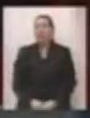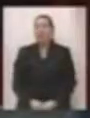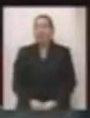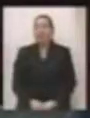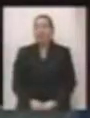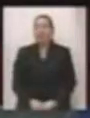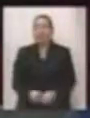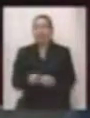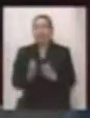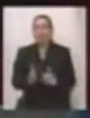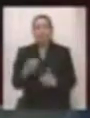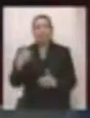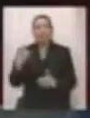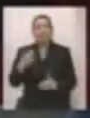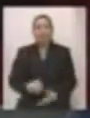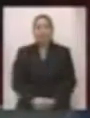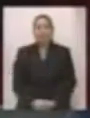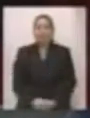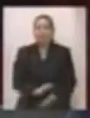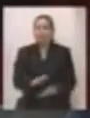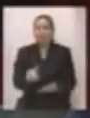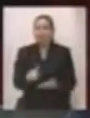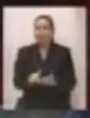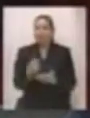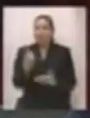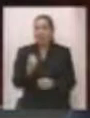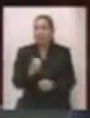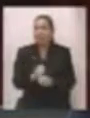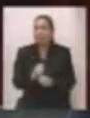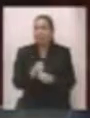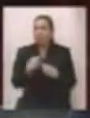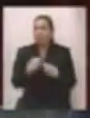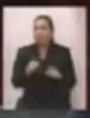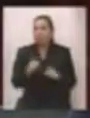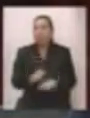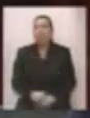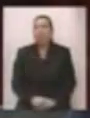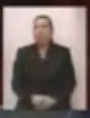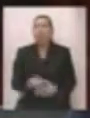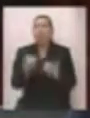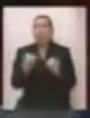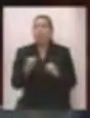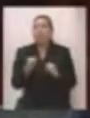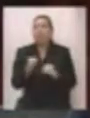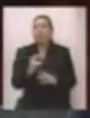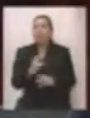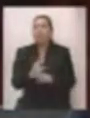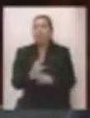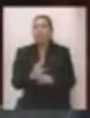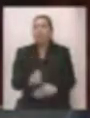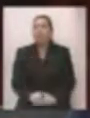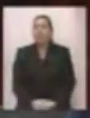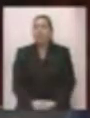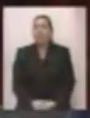será definir las políticas generales para la elaboración y difusión de campañas de información, prevención